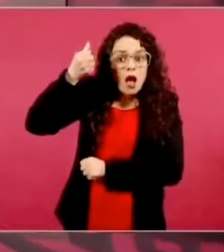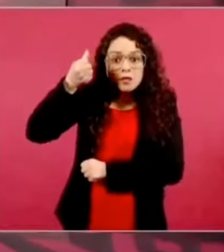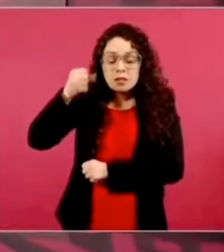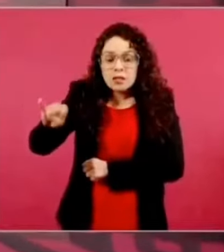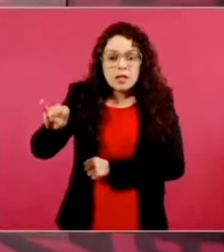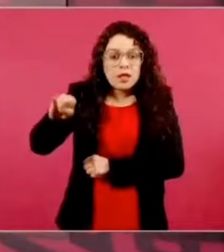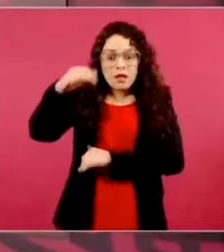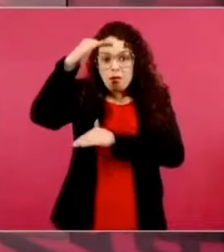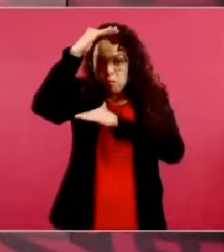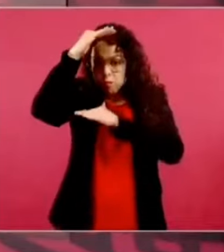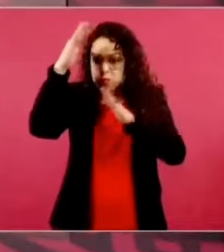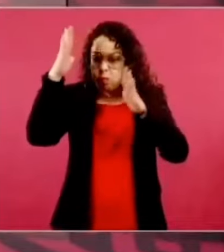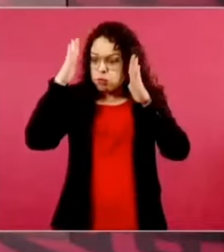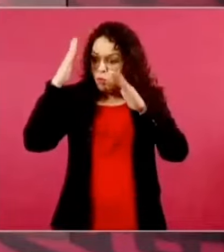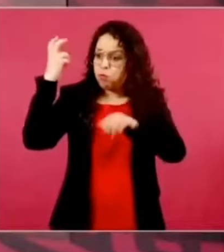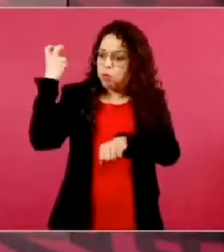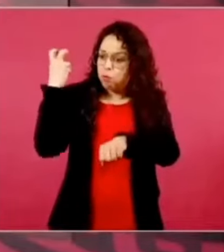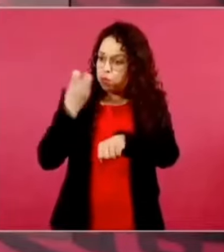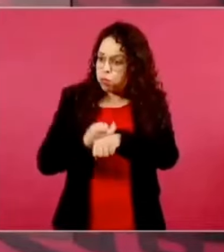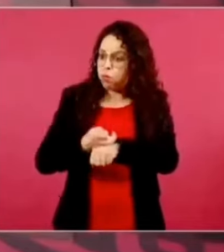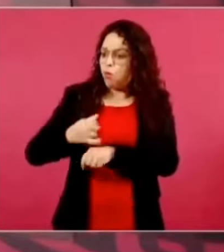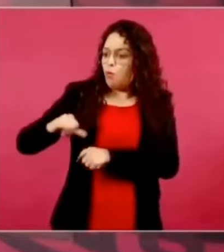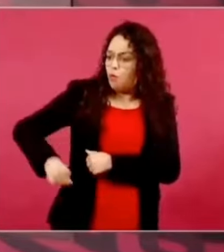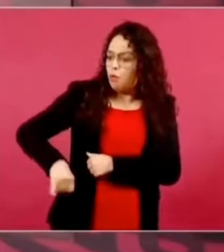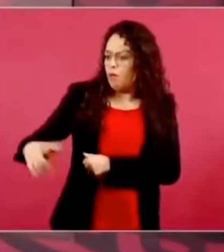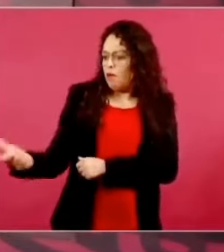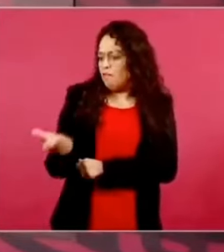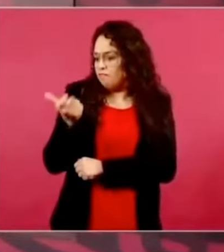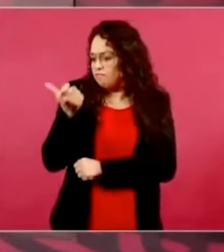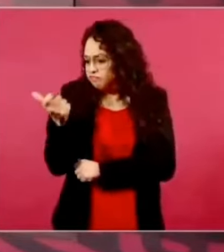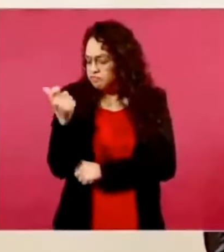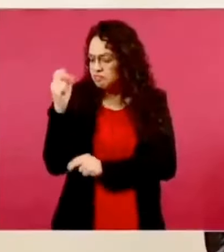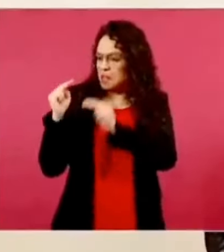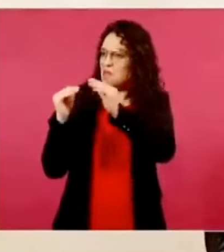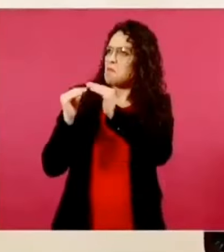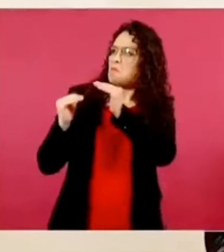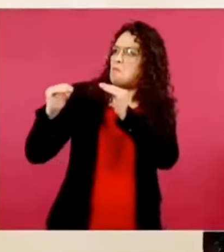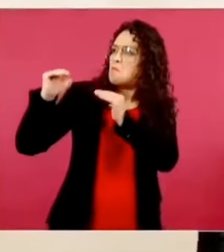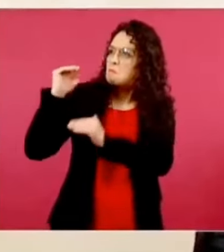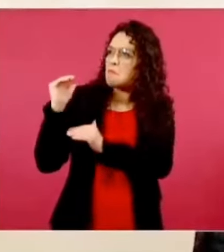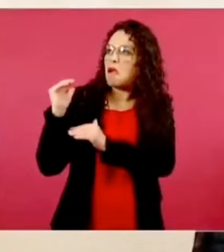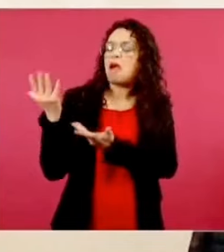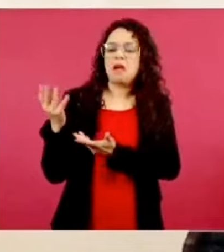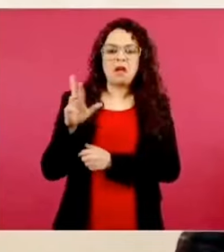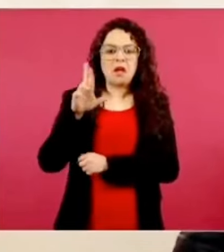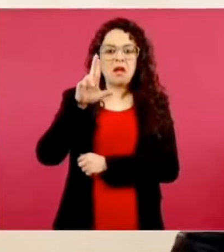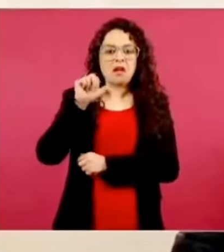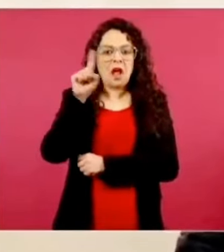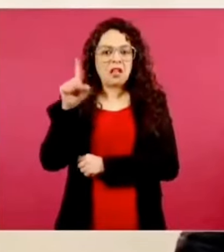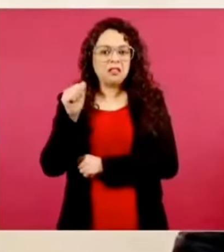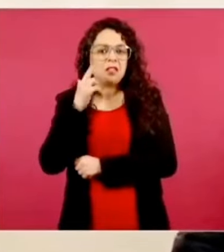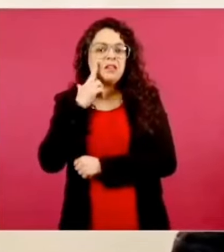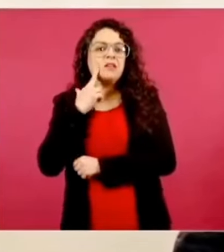conservador, clasista, racista, pero no es nada más él.